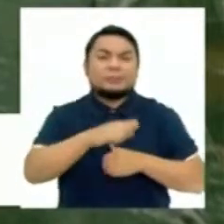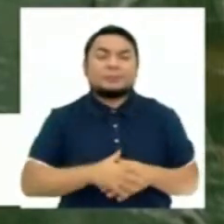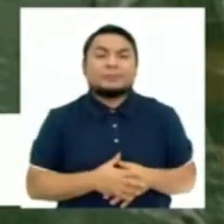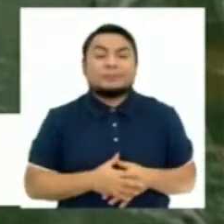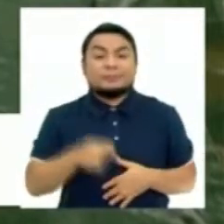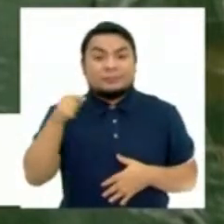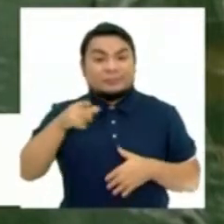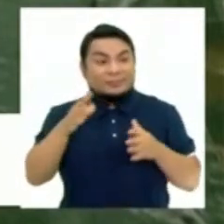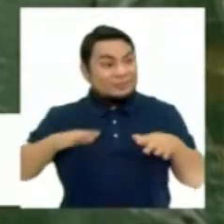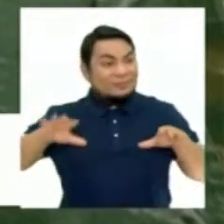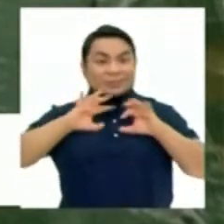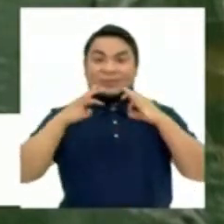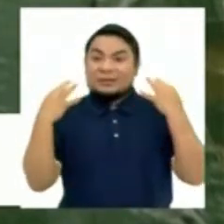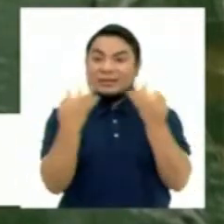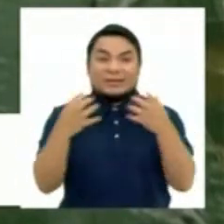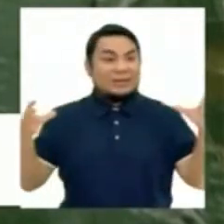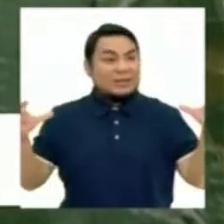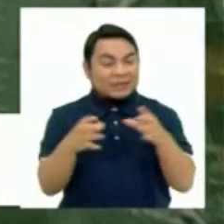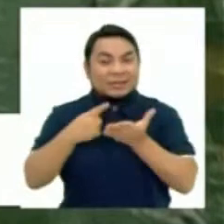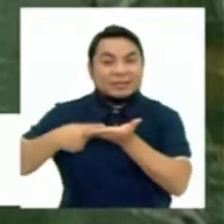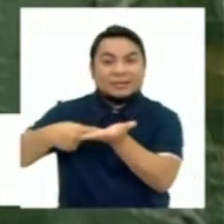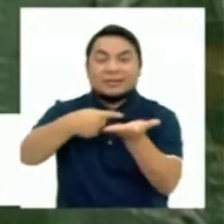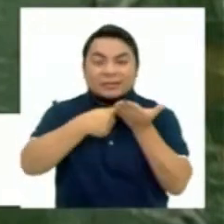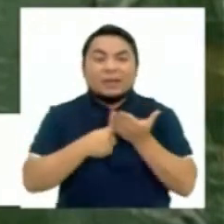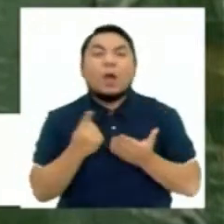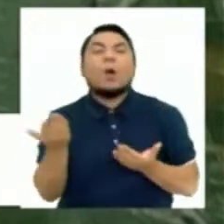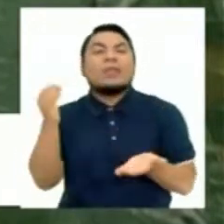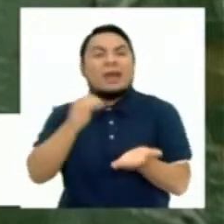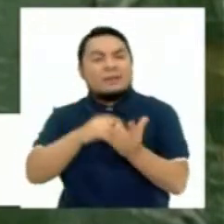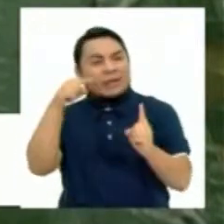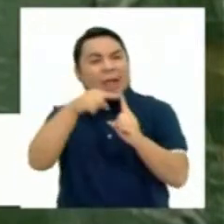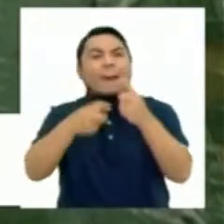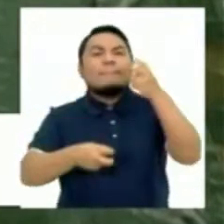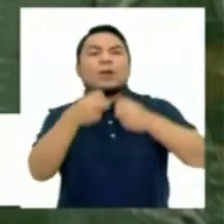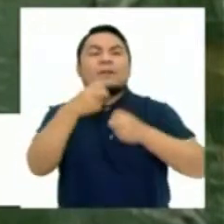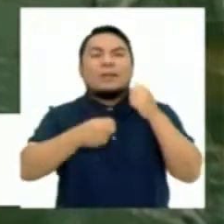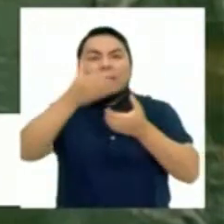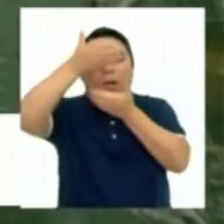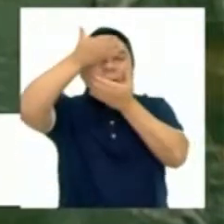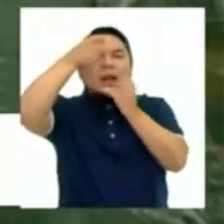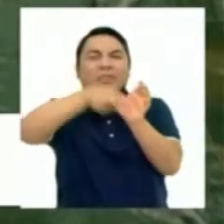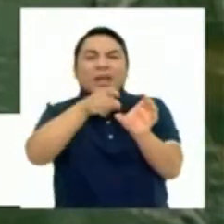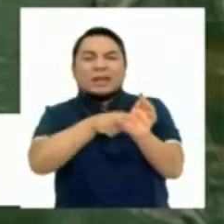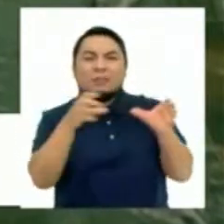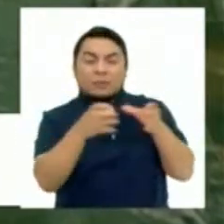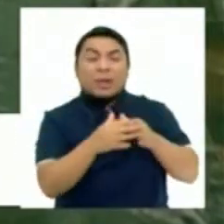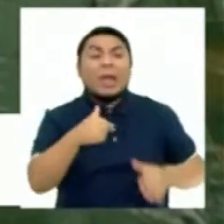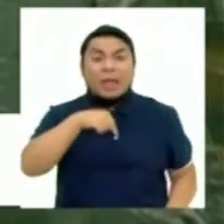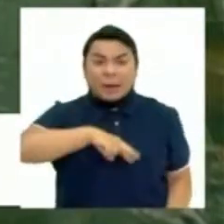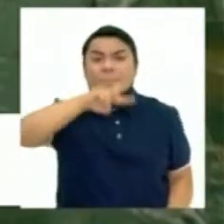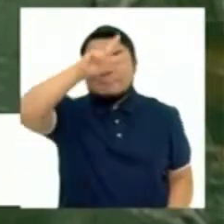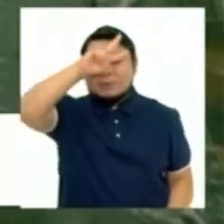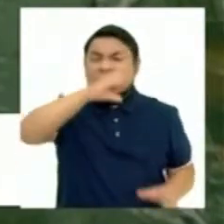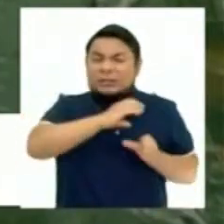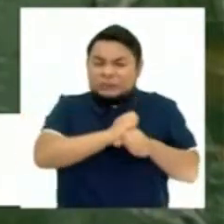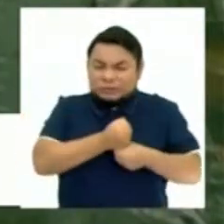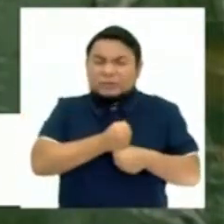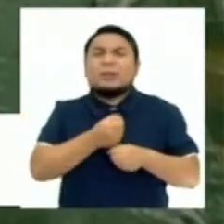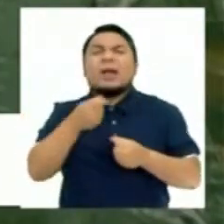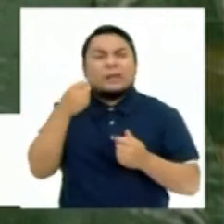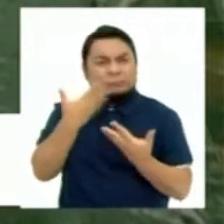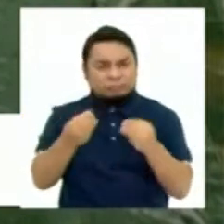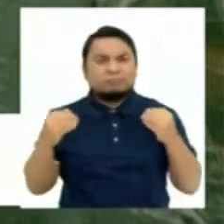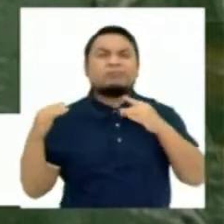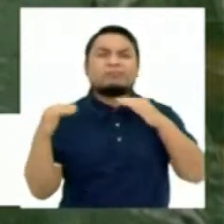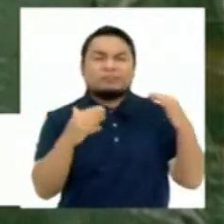Esta Asamblea, una vez más, debatirá el problema álgido y grave del terrorismo. El Perú ha sufrido la violencia terrorista